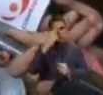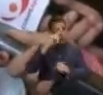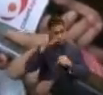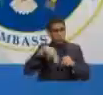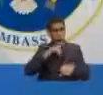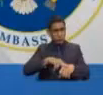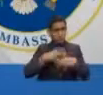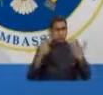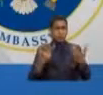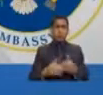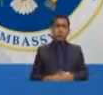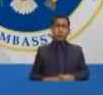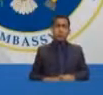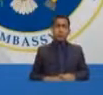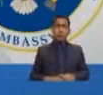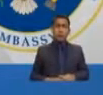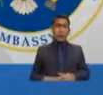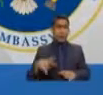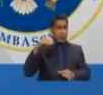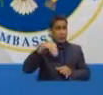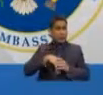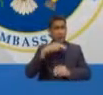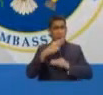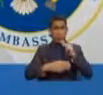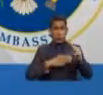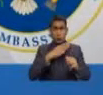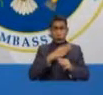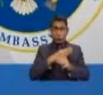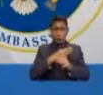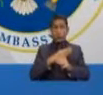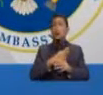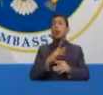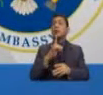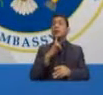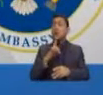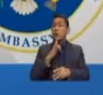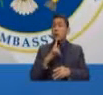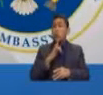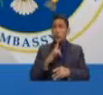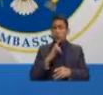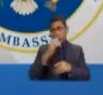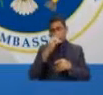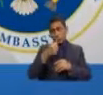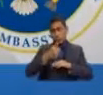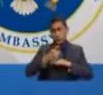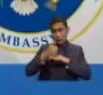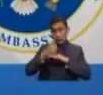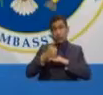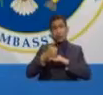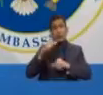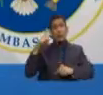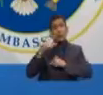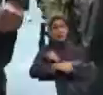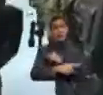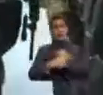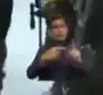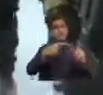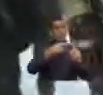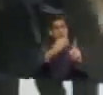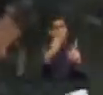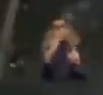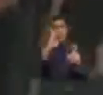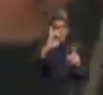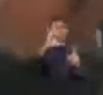del desarrollo social. A nivel internacional, el Departamento del Tesoro de Estados Unidos informó que sancionó a alias Fito y a alias Pipo con